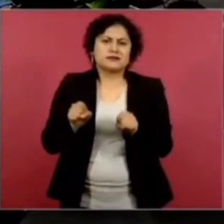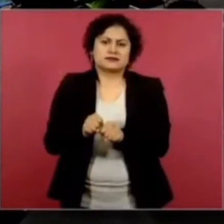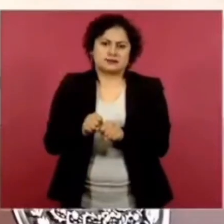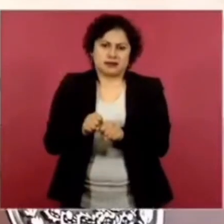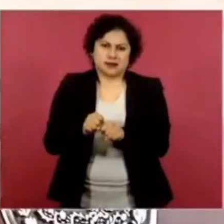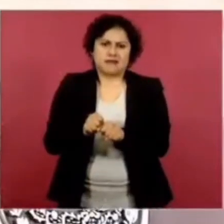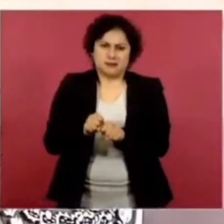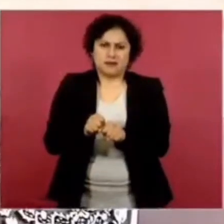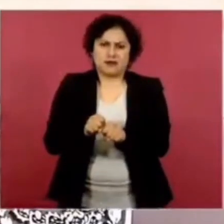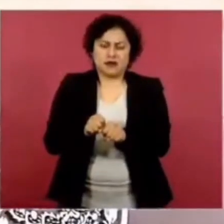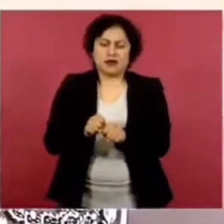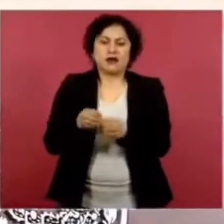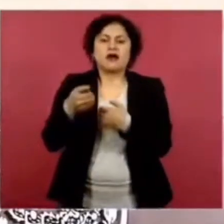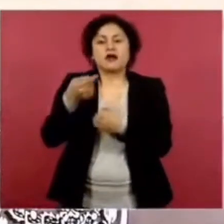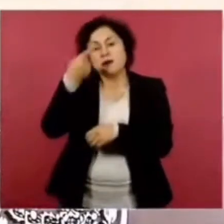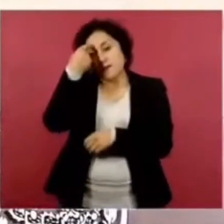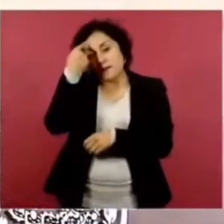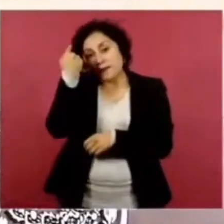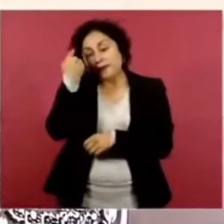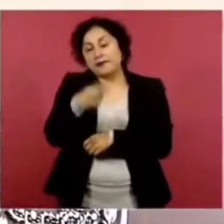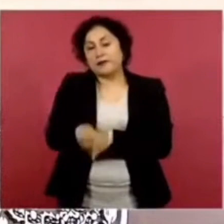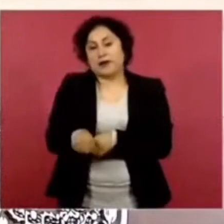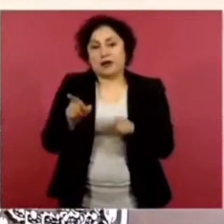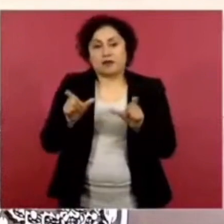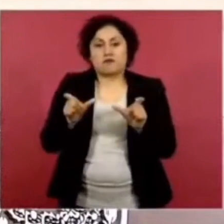de protección.